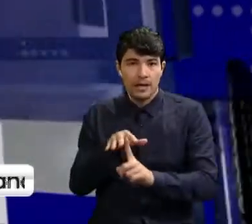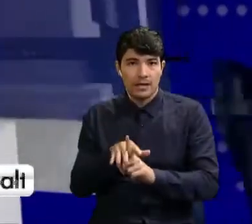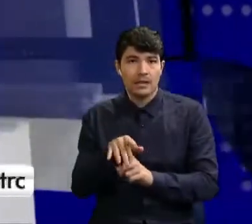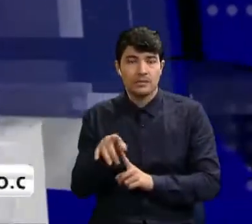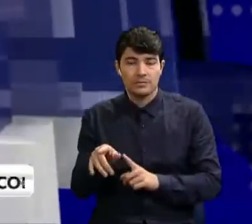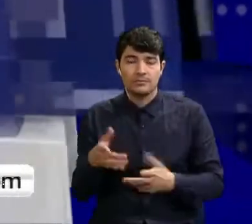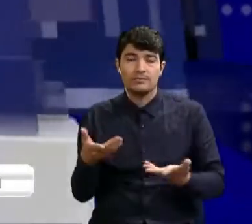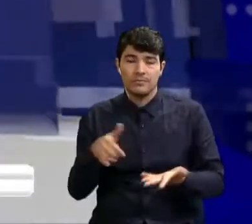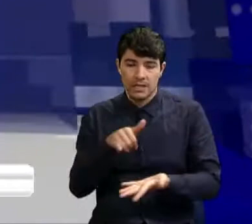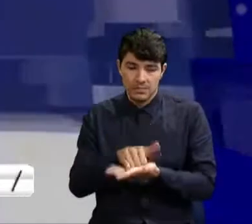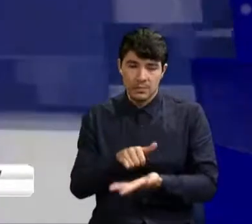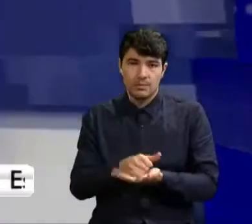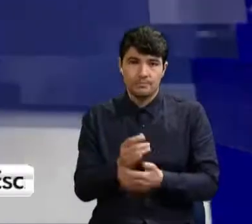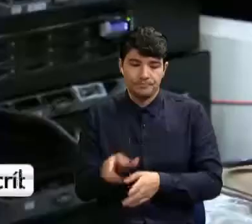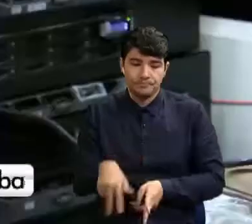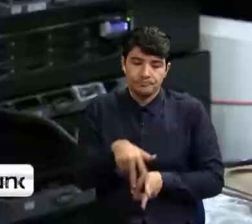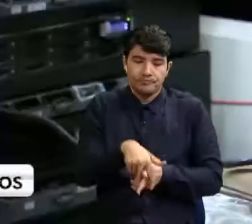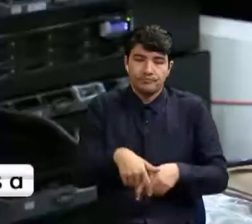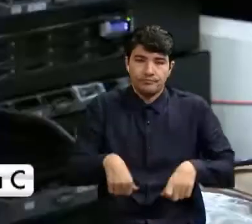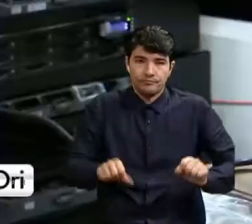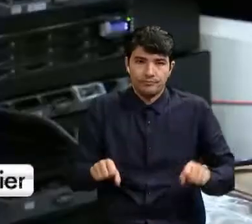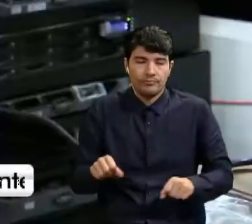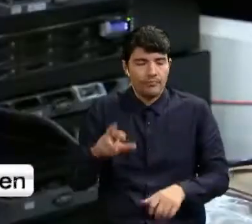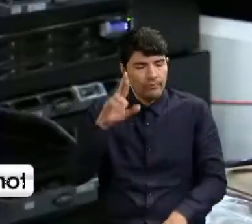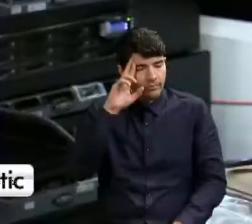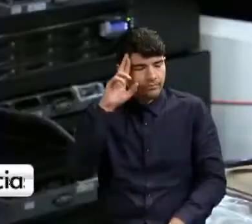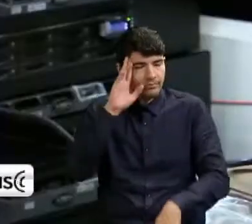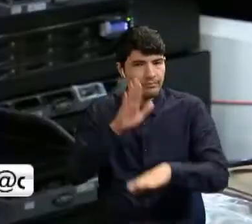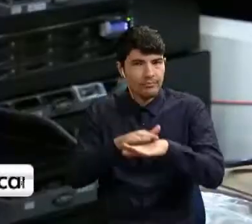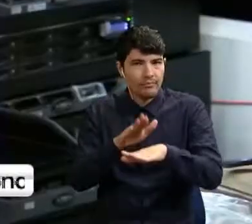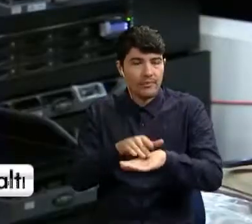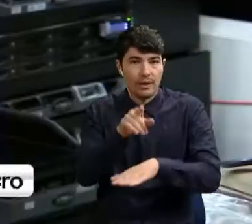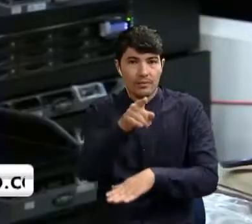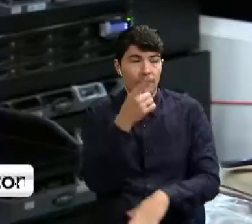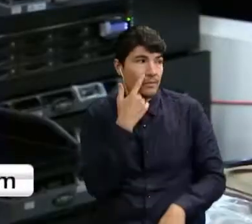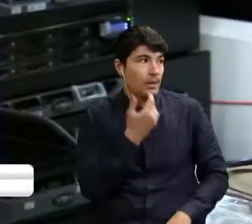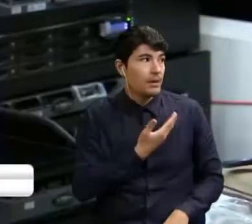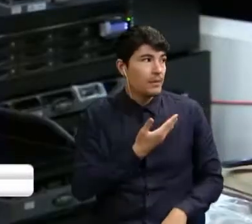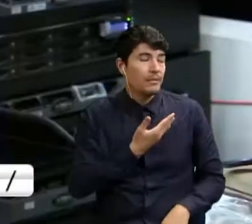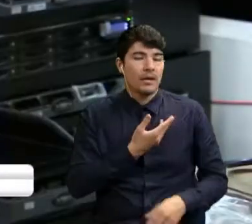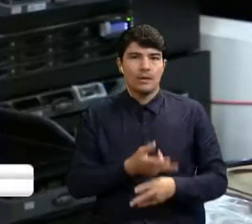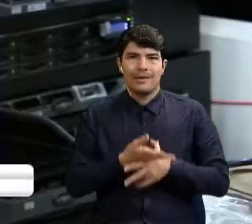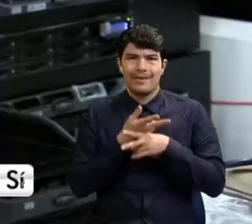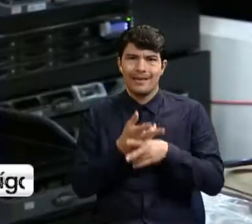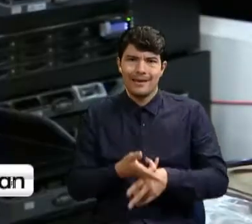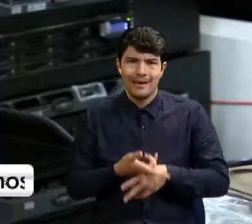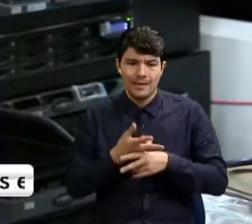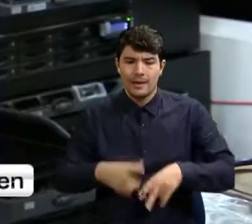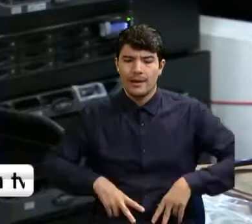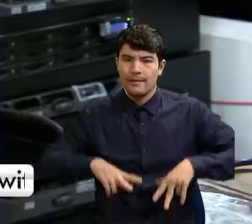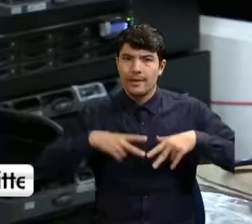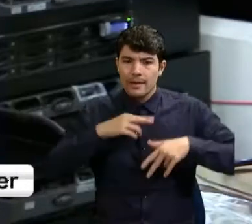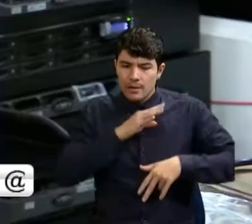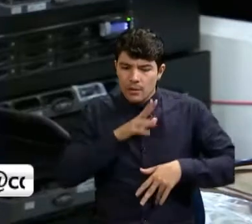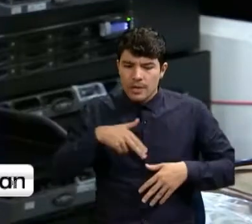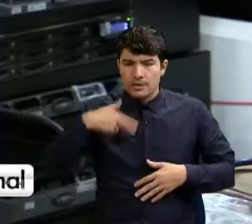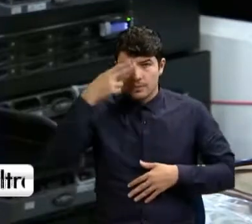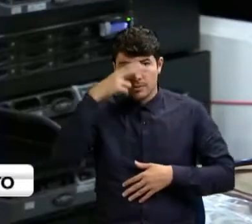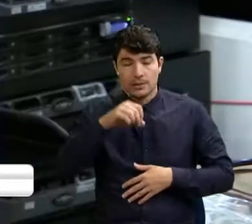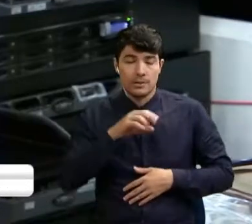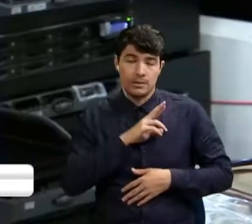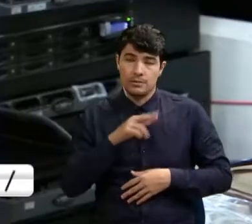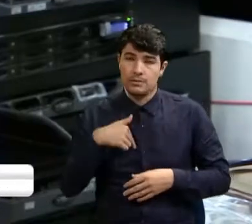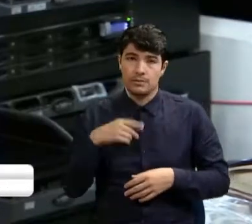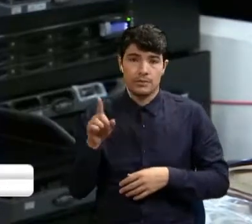pasajero también en una motocicleta el llamada de atención para que como padres de familia cuidemos la vida de nuestros hijos y no le pongamos